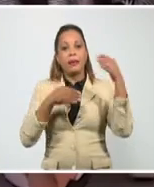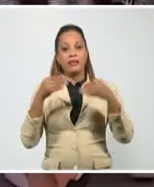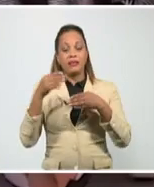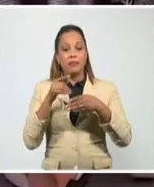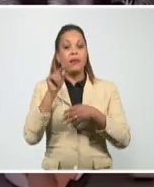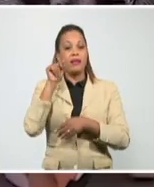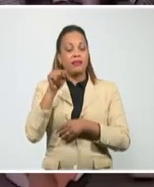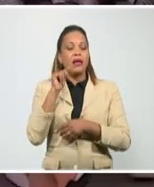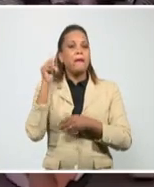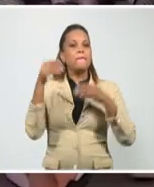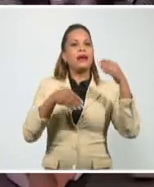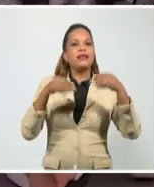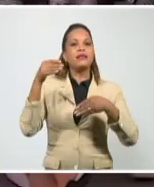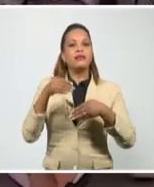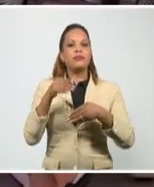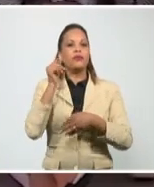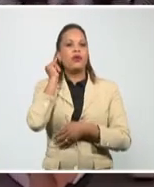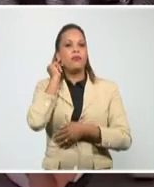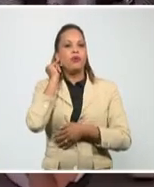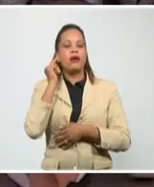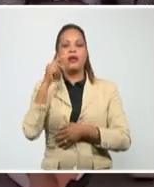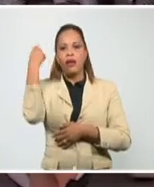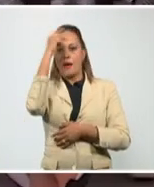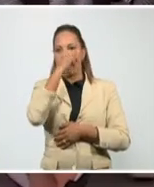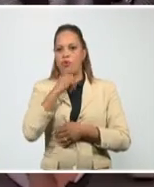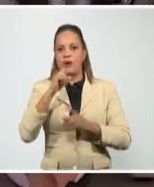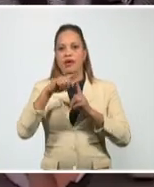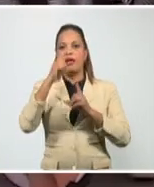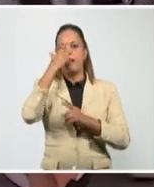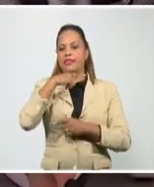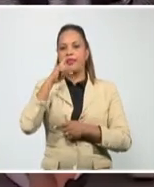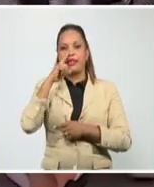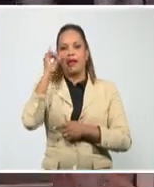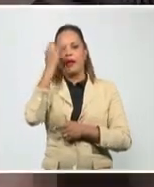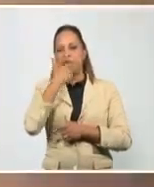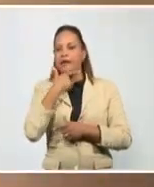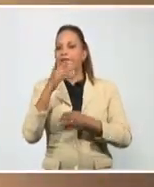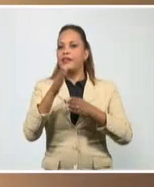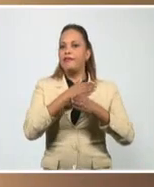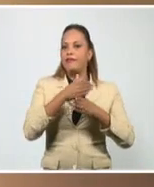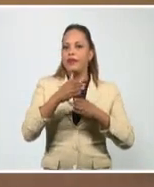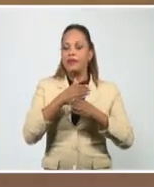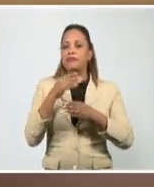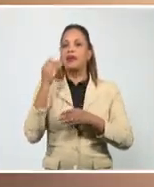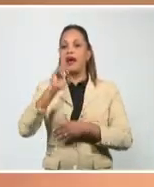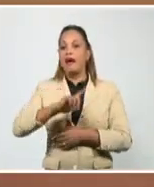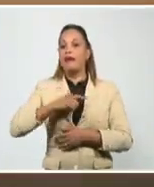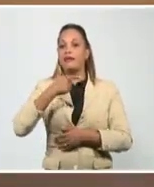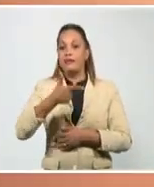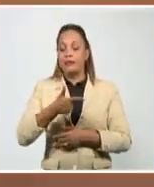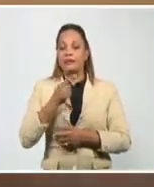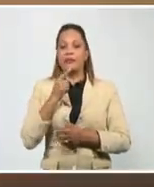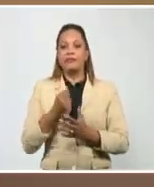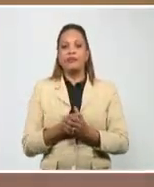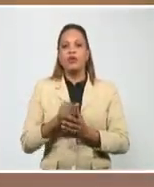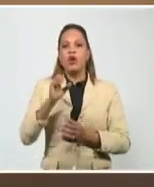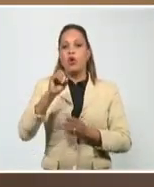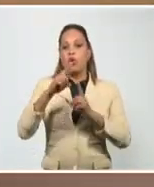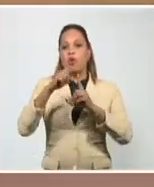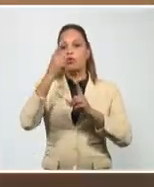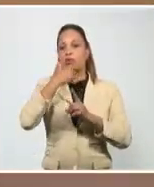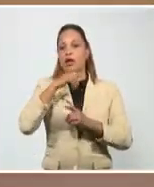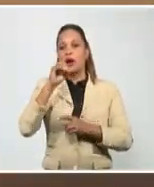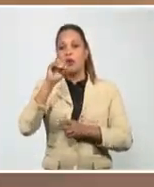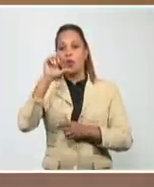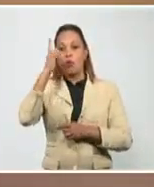conocidos operadores de la política anticubana como Rosa María Payá y Alexander Otaola. Precisamente Otaola, a raíz de los sucesos